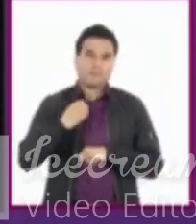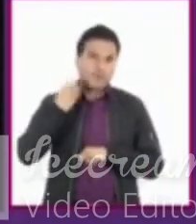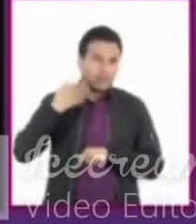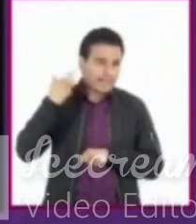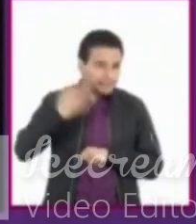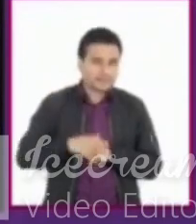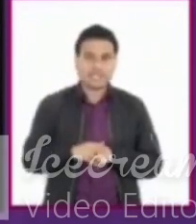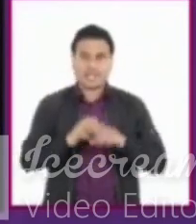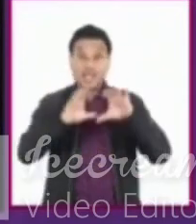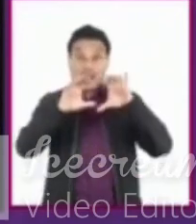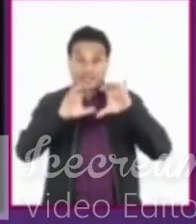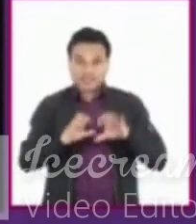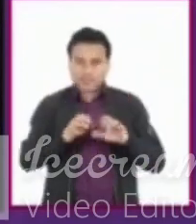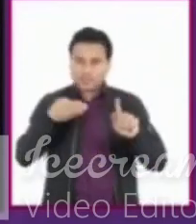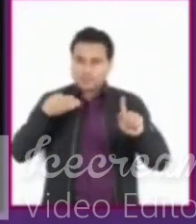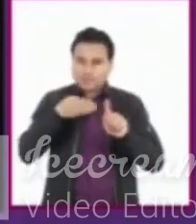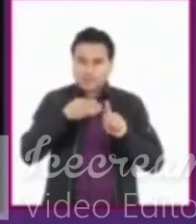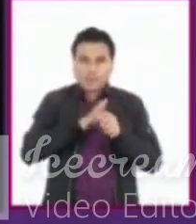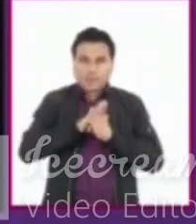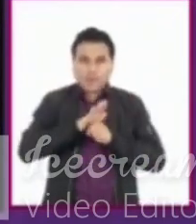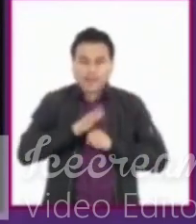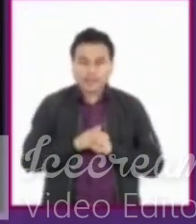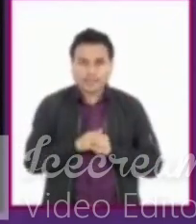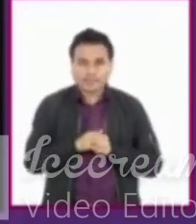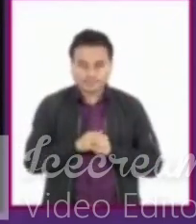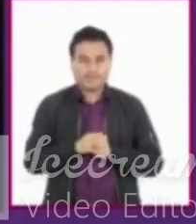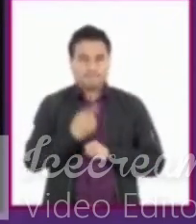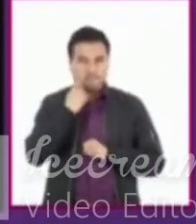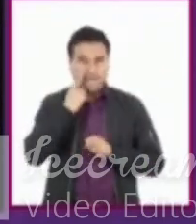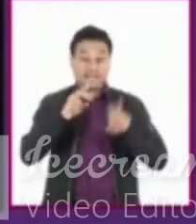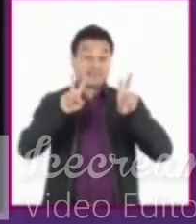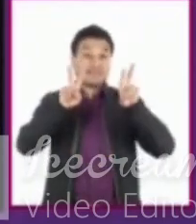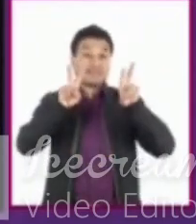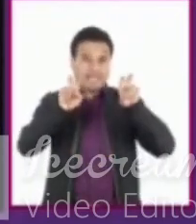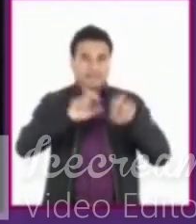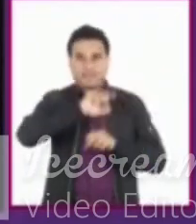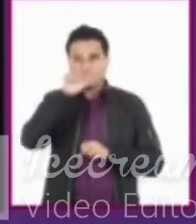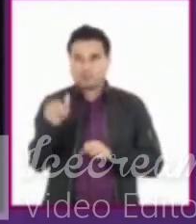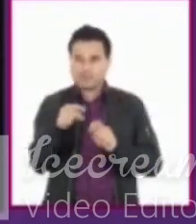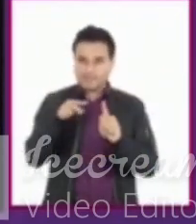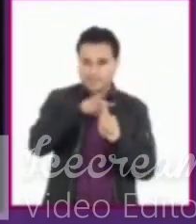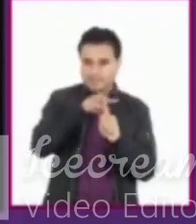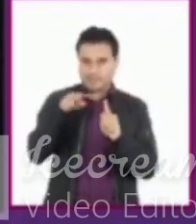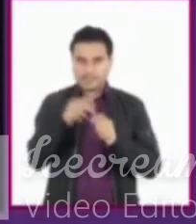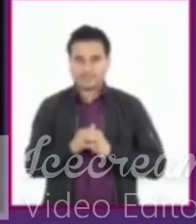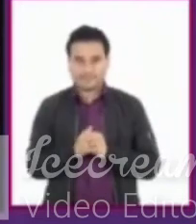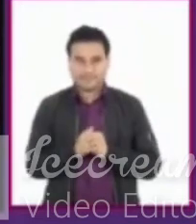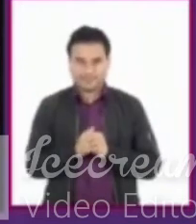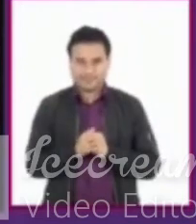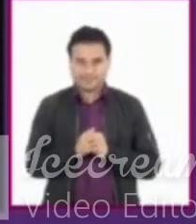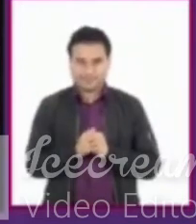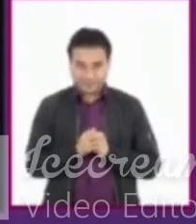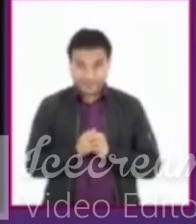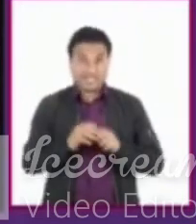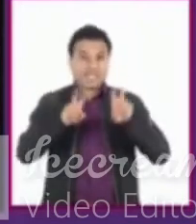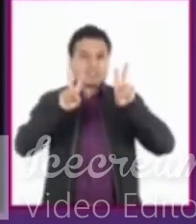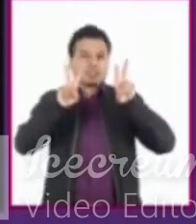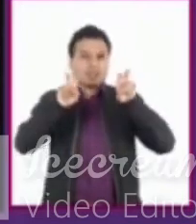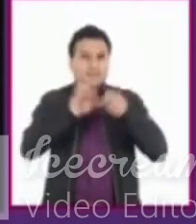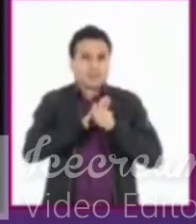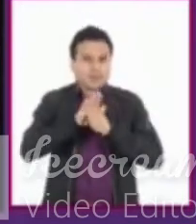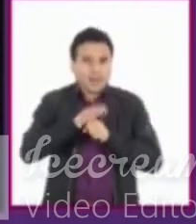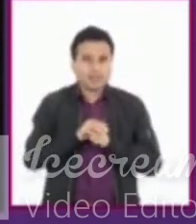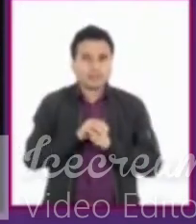artículo es, ¿no?, abordar tal temática desde tal perspectiva, entonces decir qué es lo que se va a abordar, cómo se va a